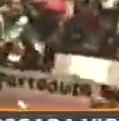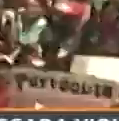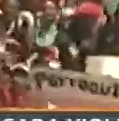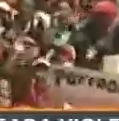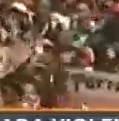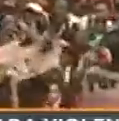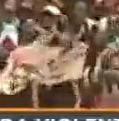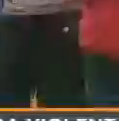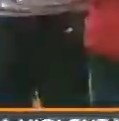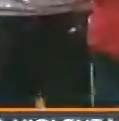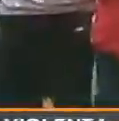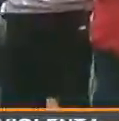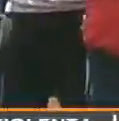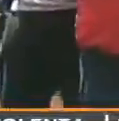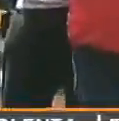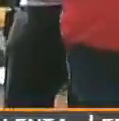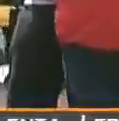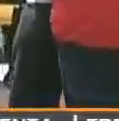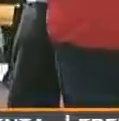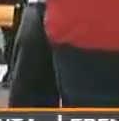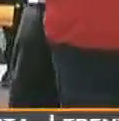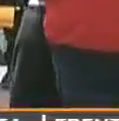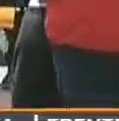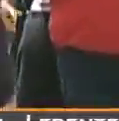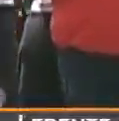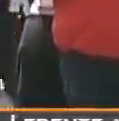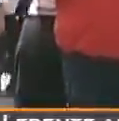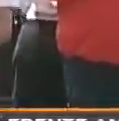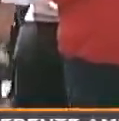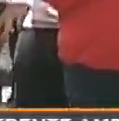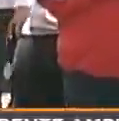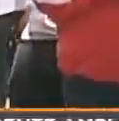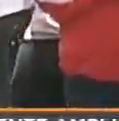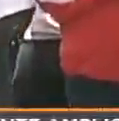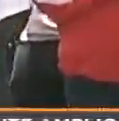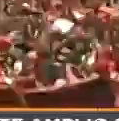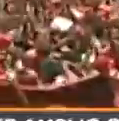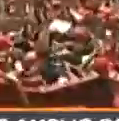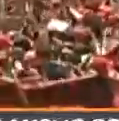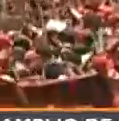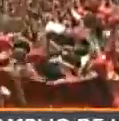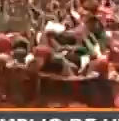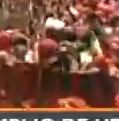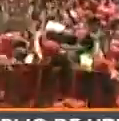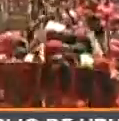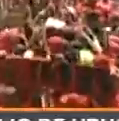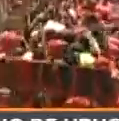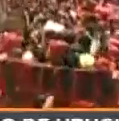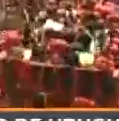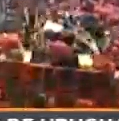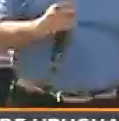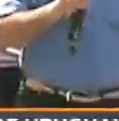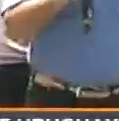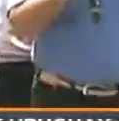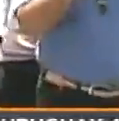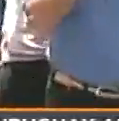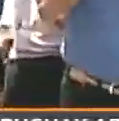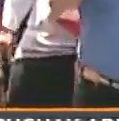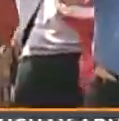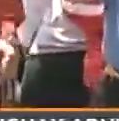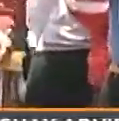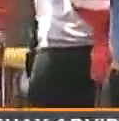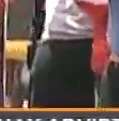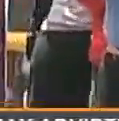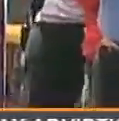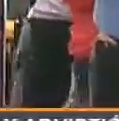los ciudadanos y ciudadanas que se encuentran a esta hora en el paseo Manamo del